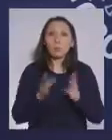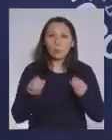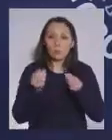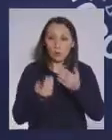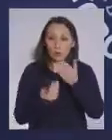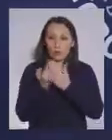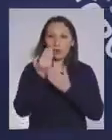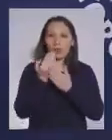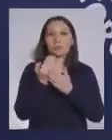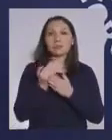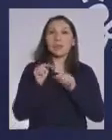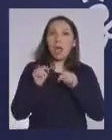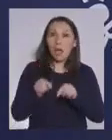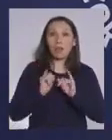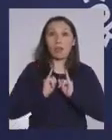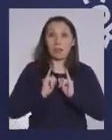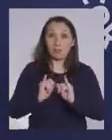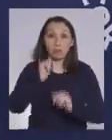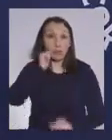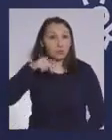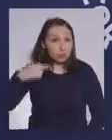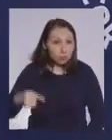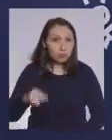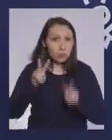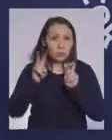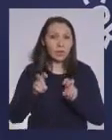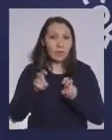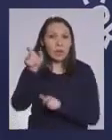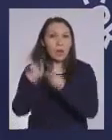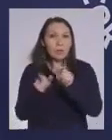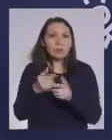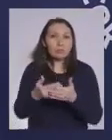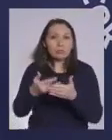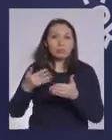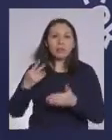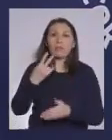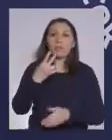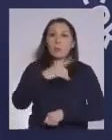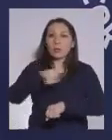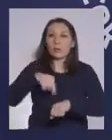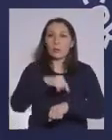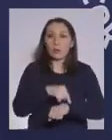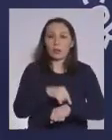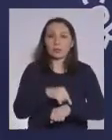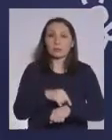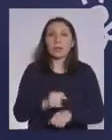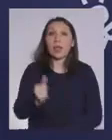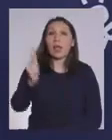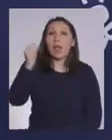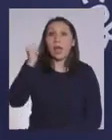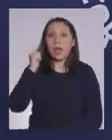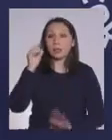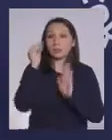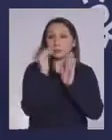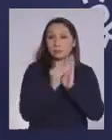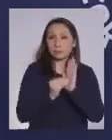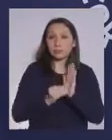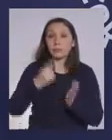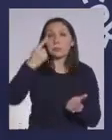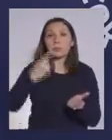días vamos a dar el informe diario en relación a los casos en las últimas 24 horas en el día de ayer se registraron